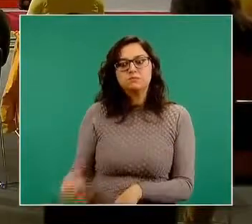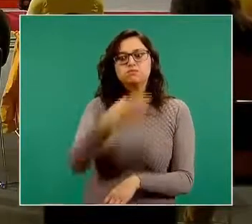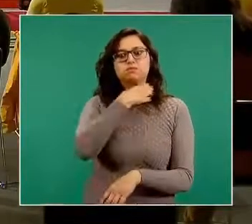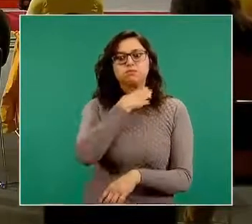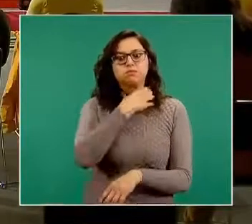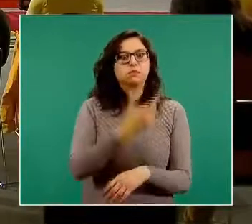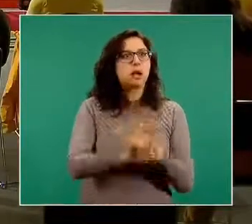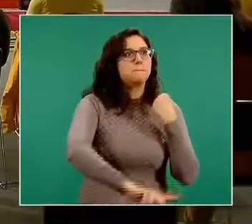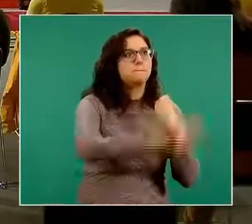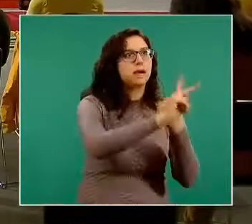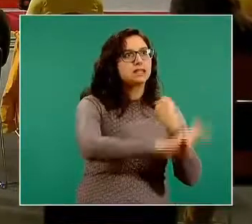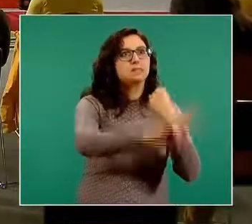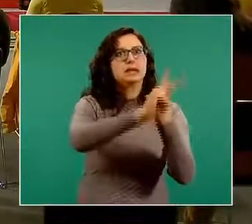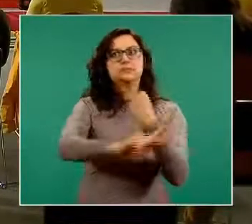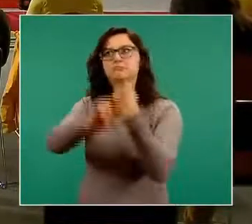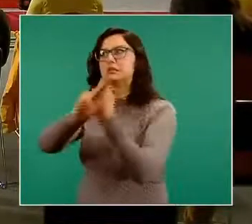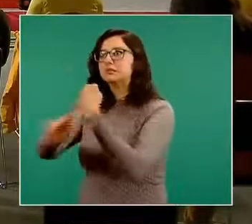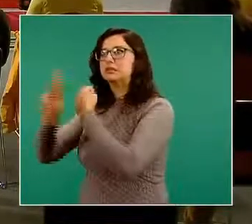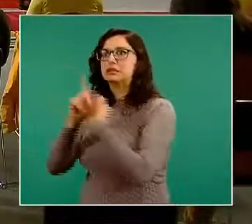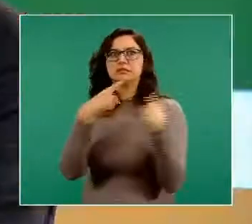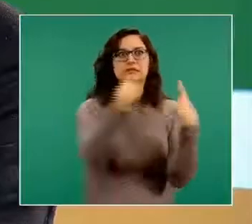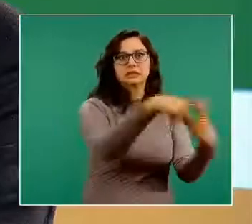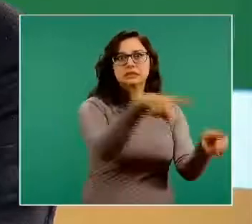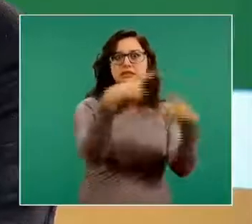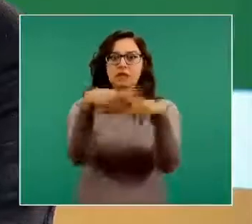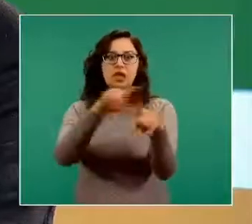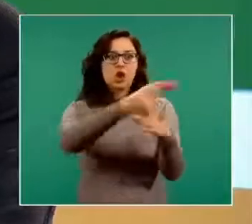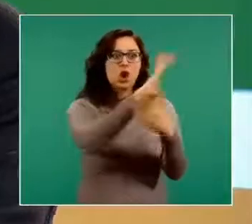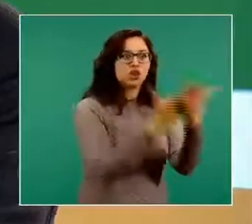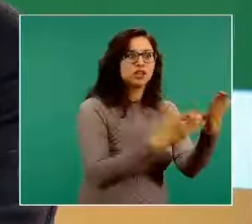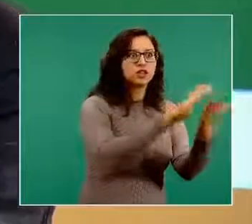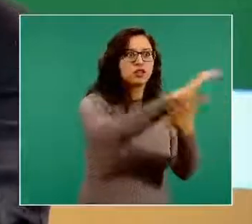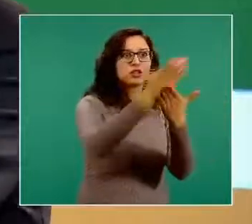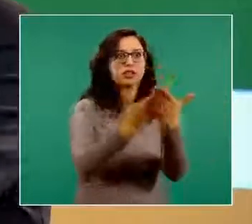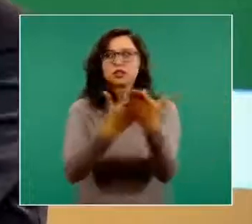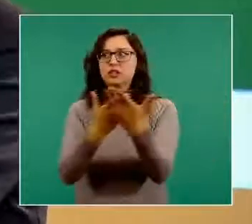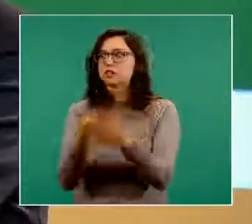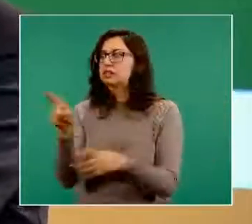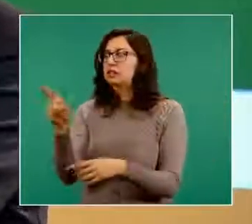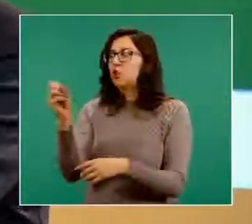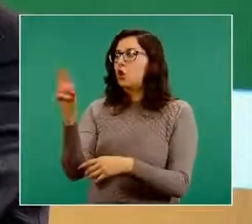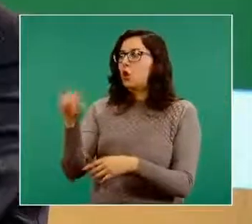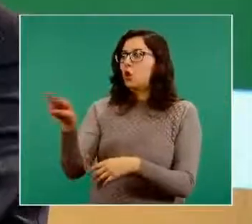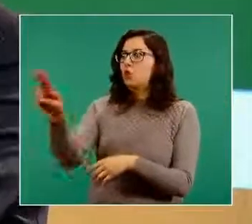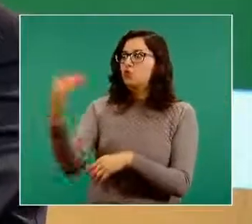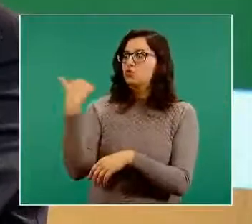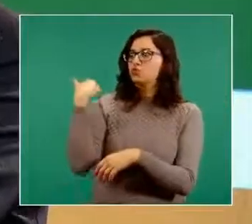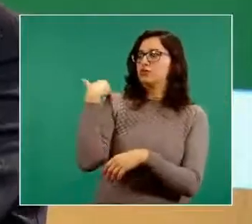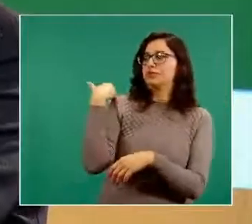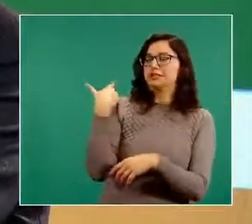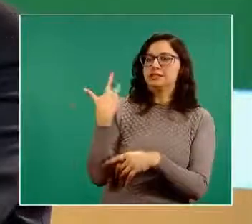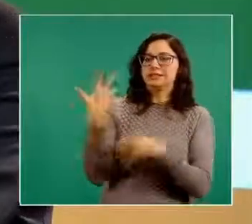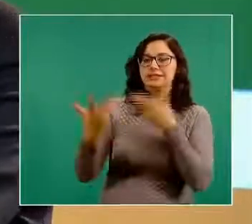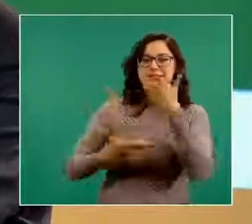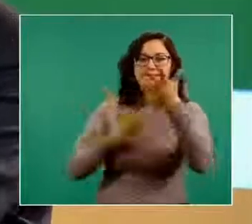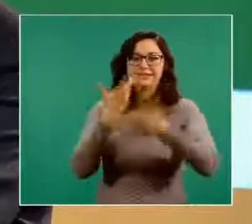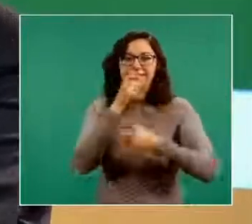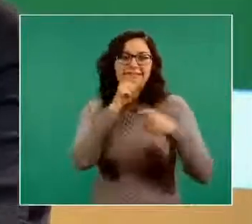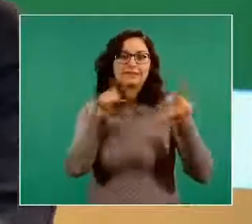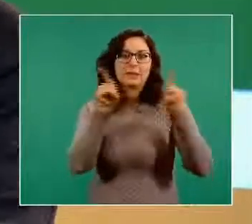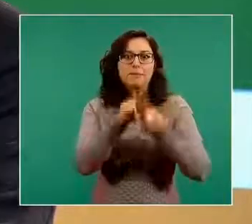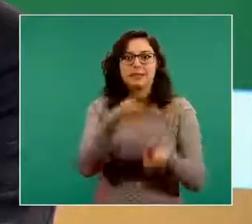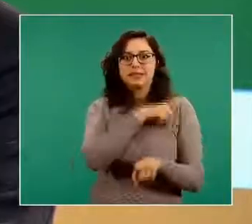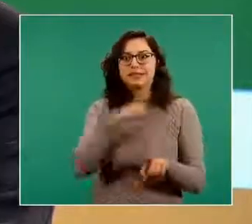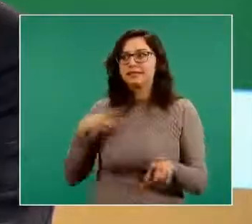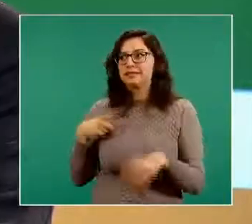haya hecho con los distintos países, pero también ahora tiene que hacerlo para el mecanismo solidario, que, por